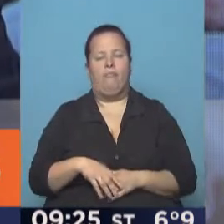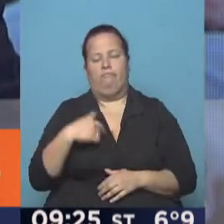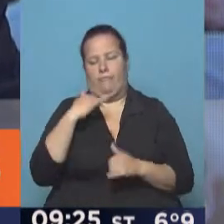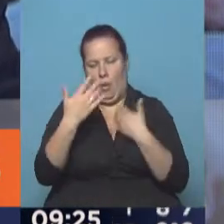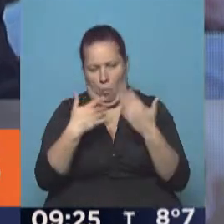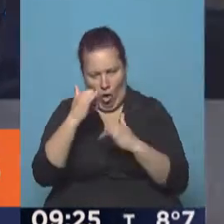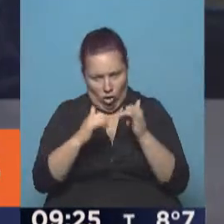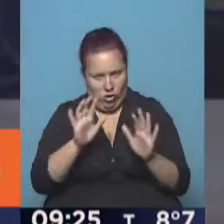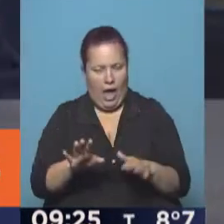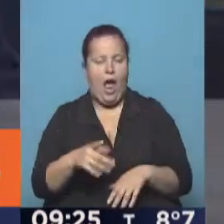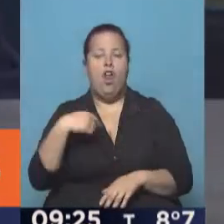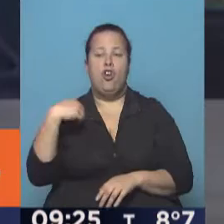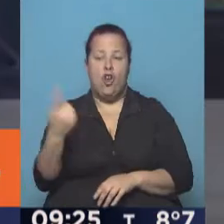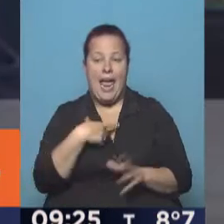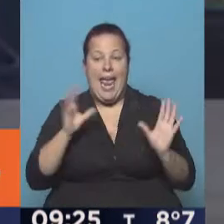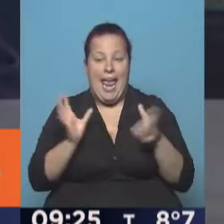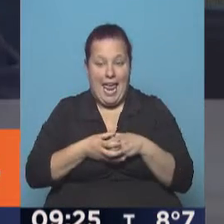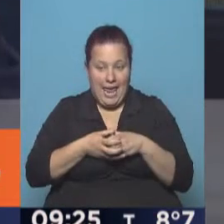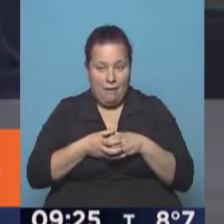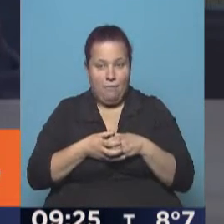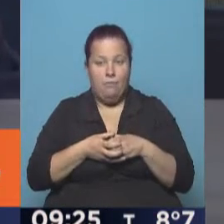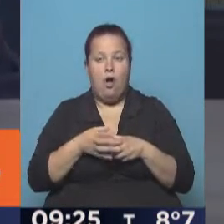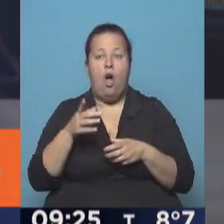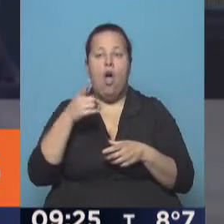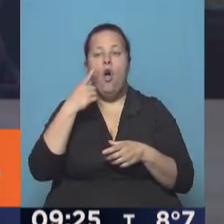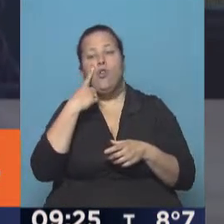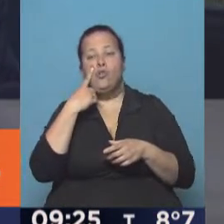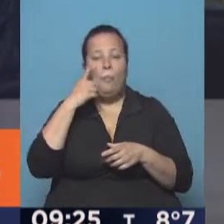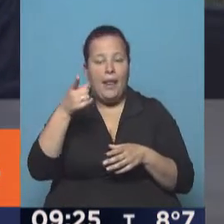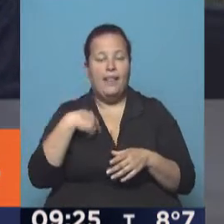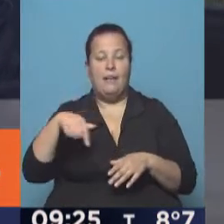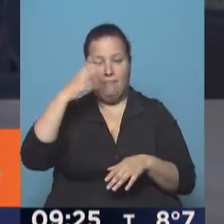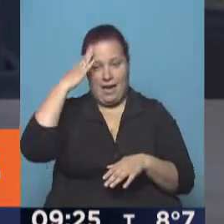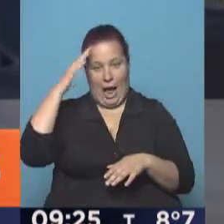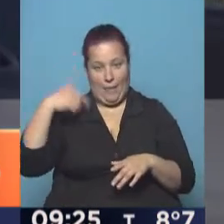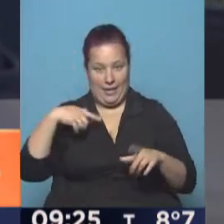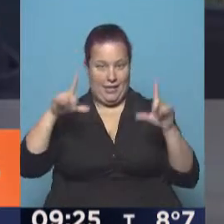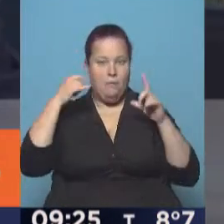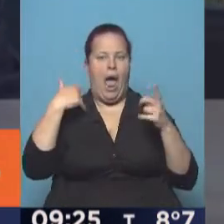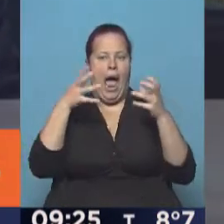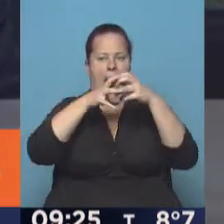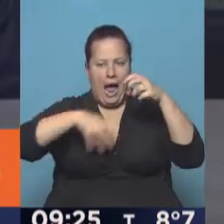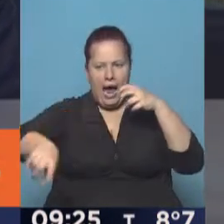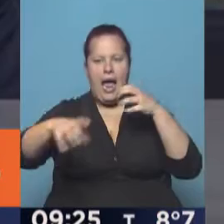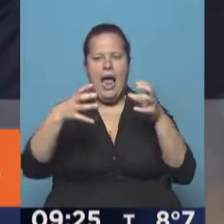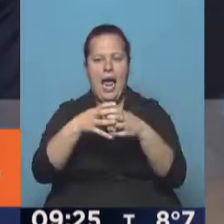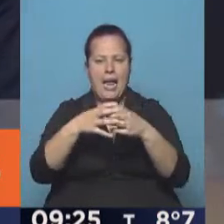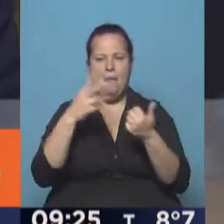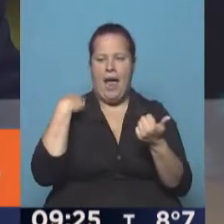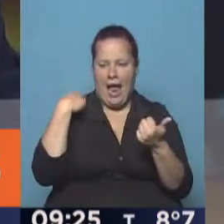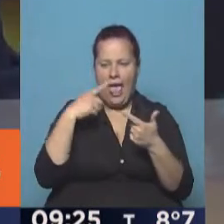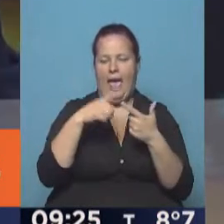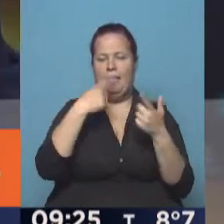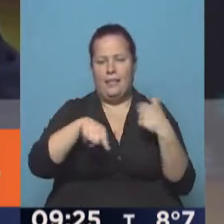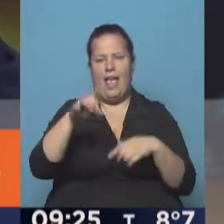lo siguiente, nosotros, el equipo que está en la superintendencia, que yo soy la cabeza visible, pero tenemos un equipo de gerentes